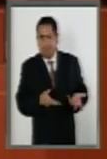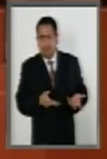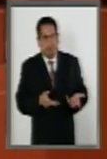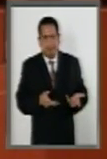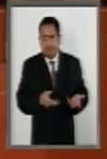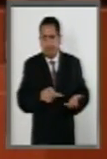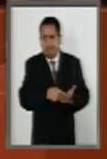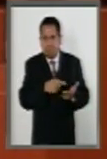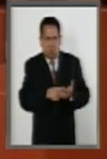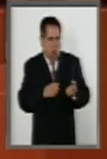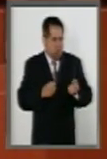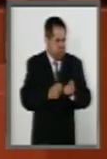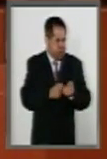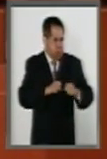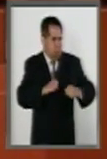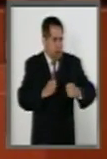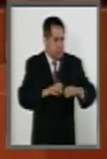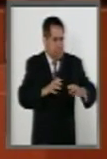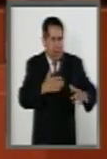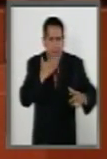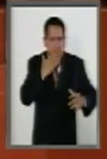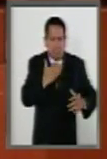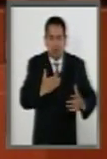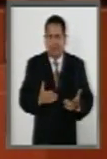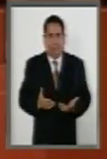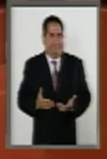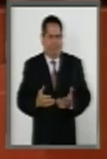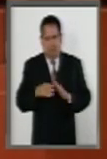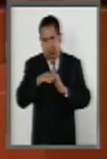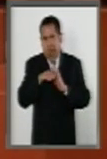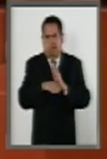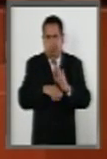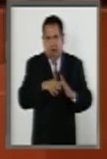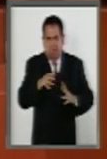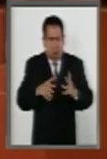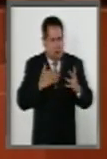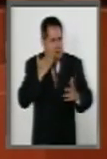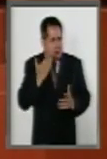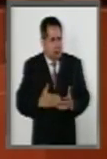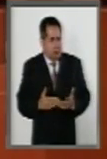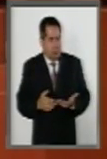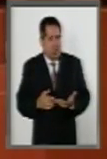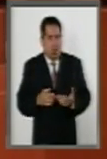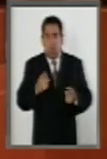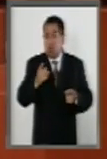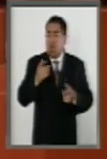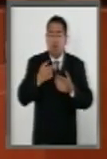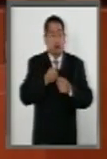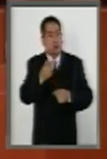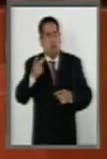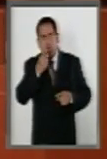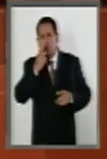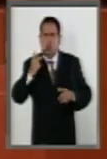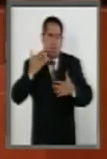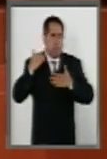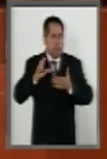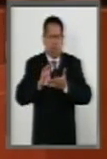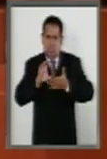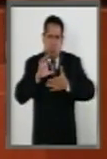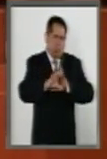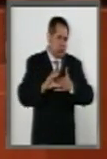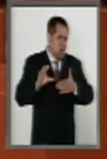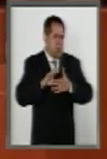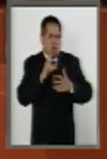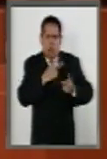de fortalecerse, se ha deteriorado a niveles preocupantes. Los ríos de inversiones que anticiparon, no